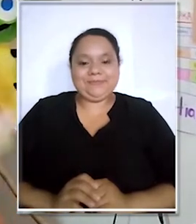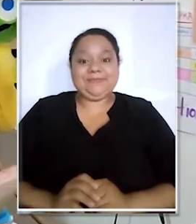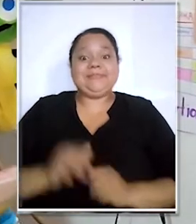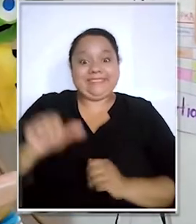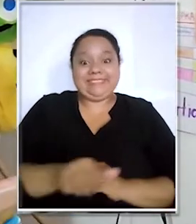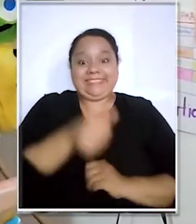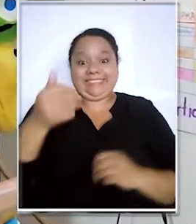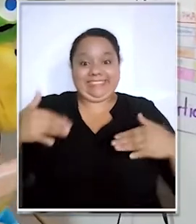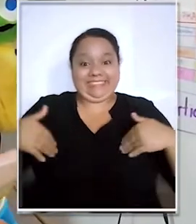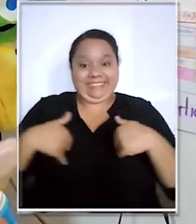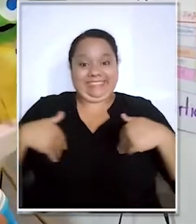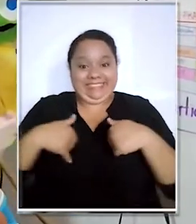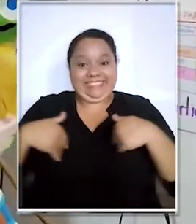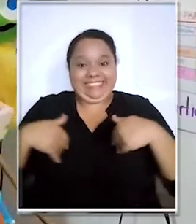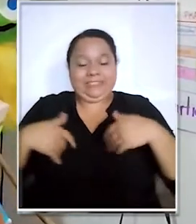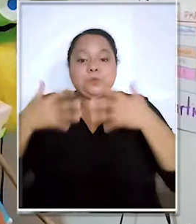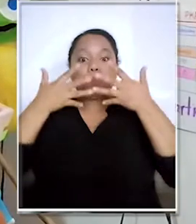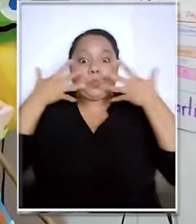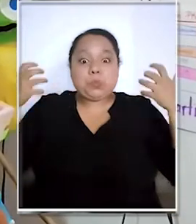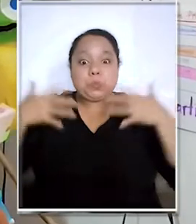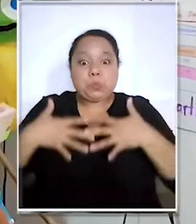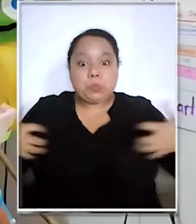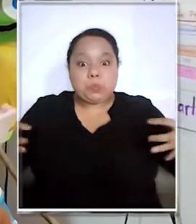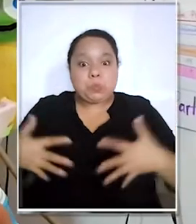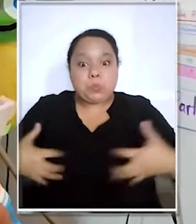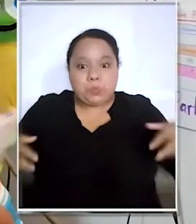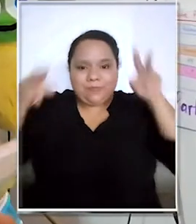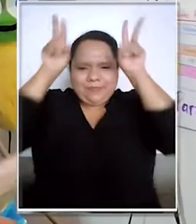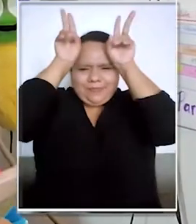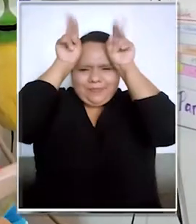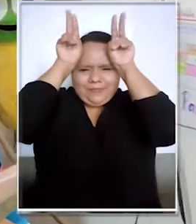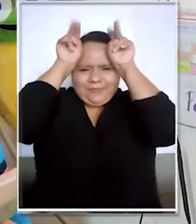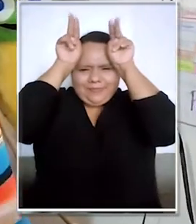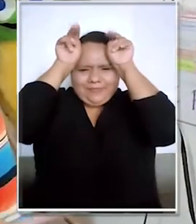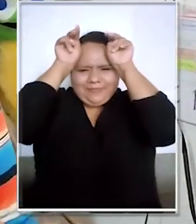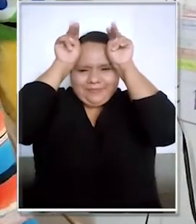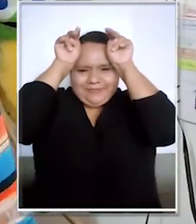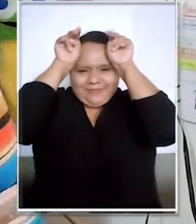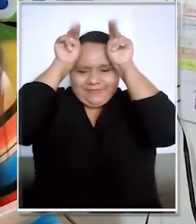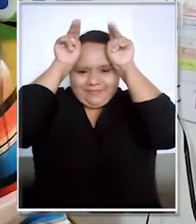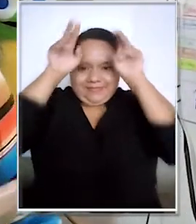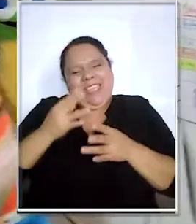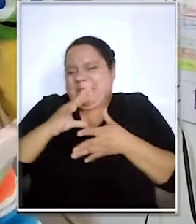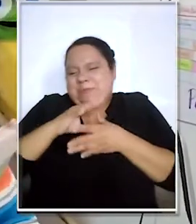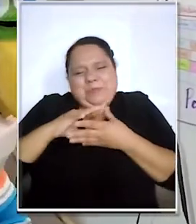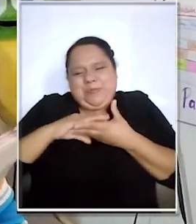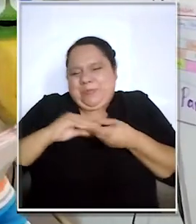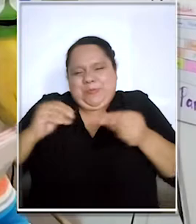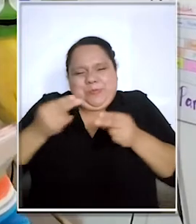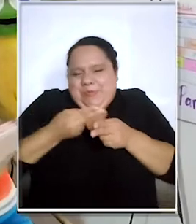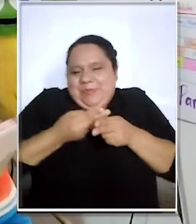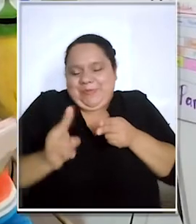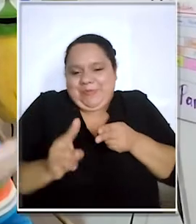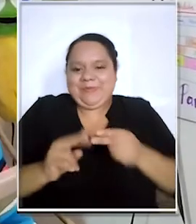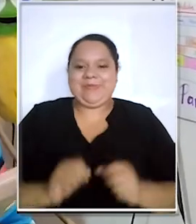Hay un animal que se llama el tigrillo y el conejo. Este es como una moraleja o un cuento. El